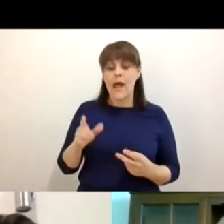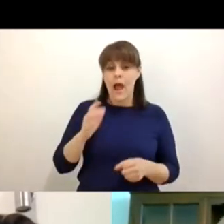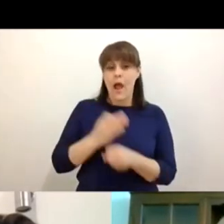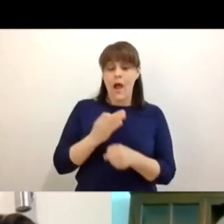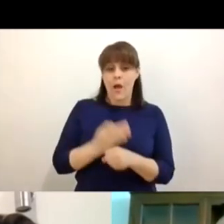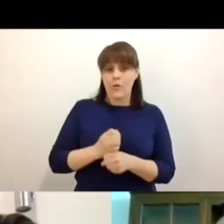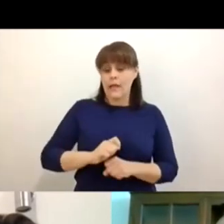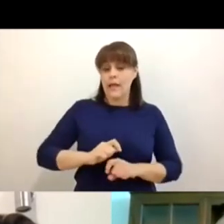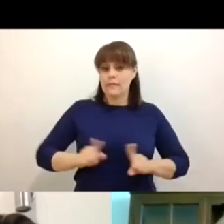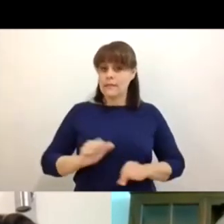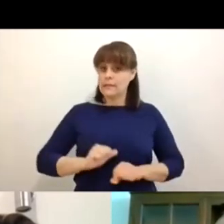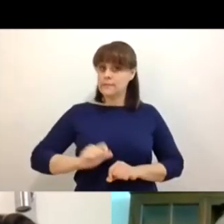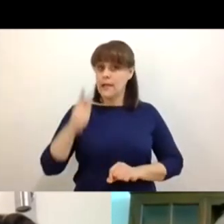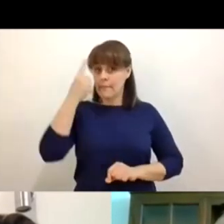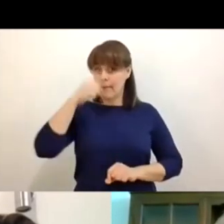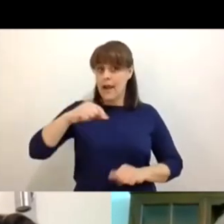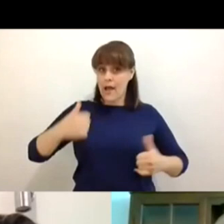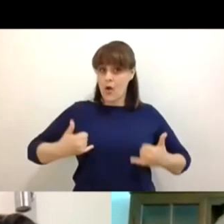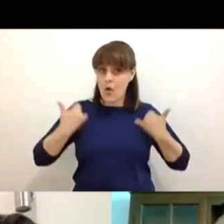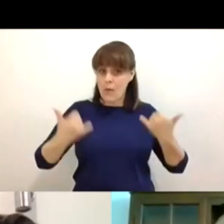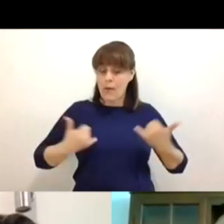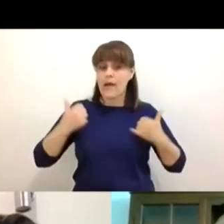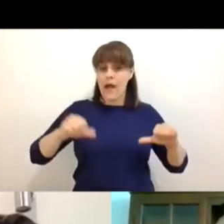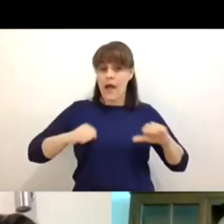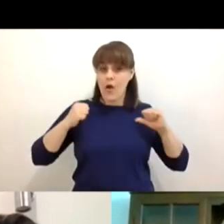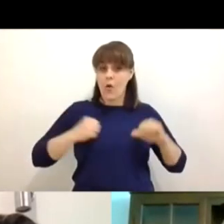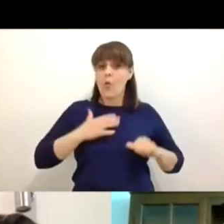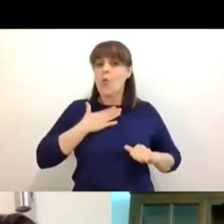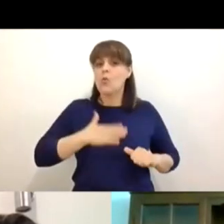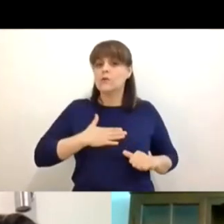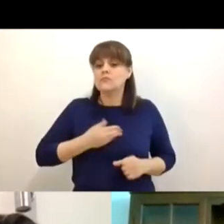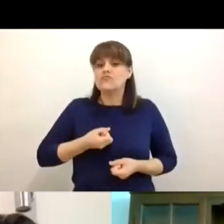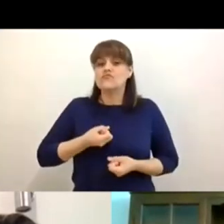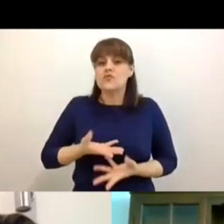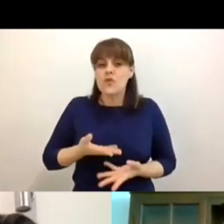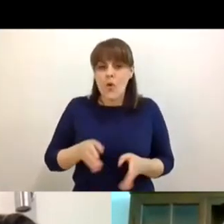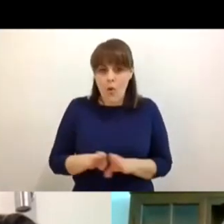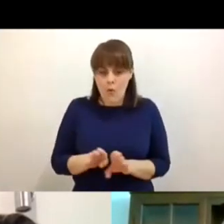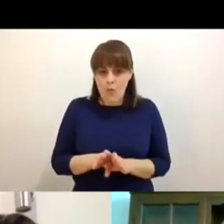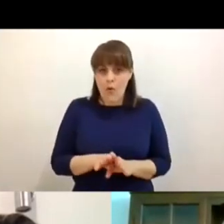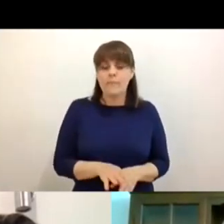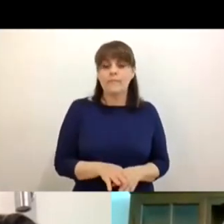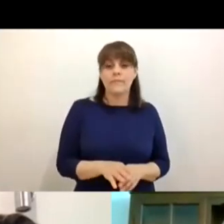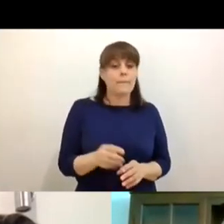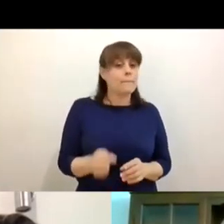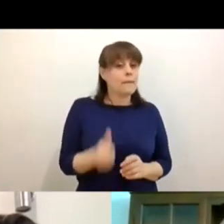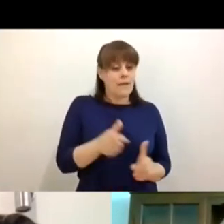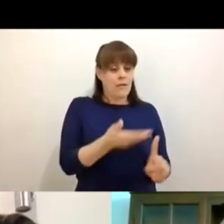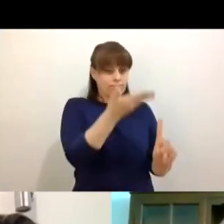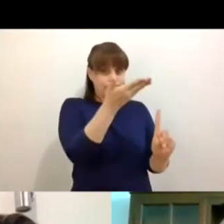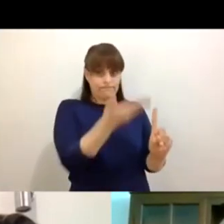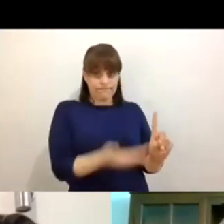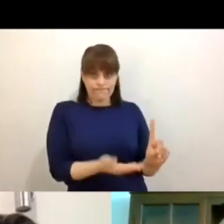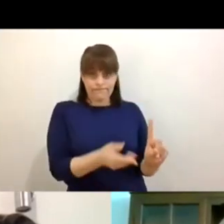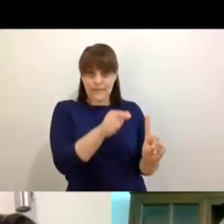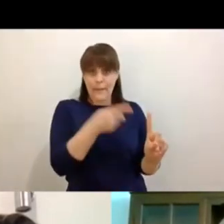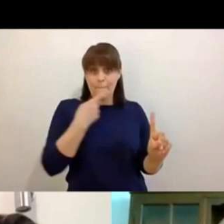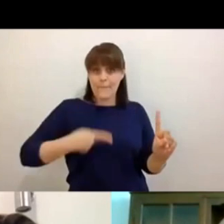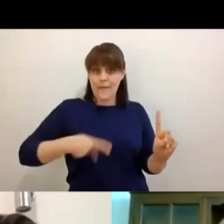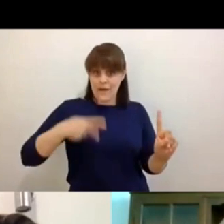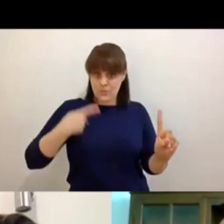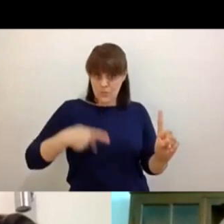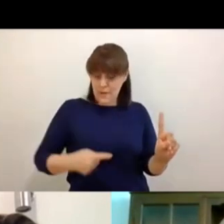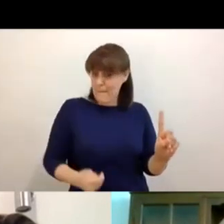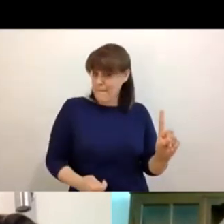que una persona cualesquiera, incluido un niño o niña adolescente, porque también es persona, debe de poseer seis